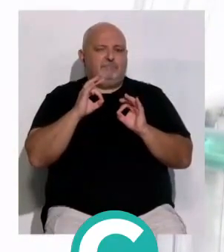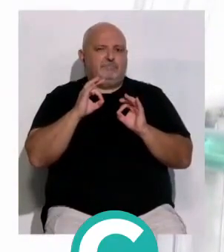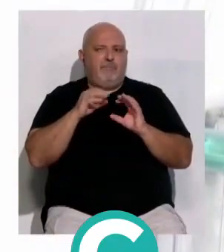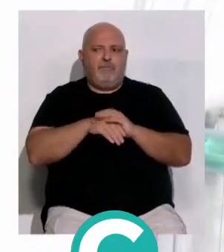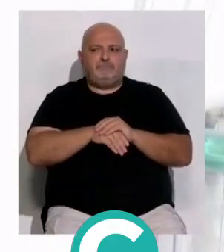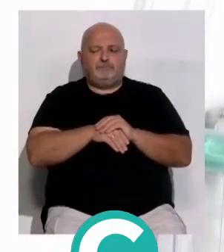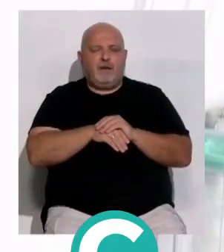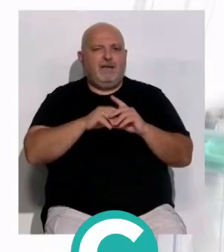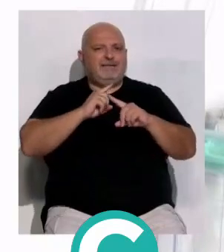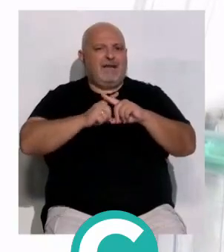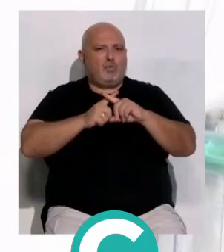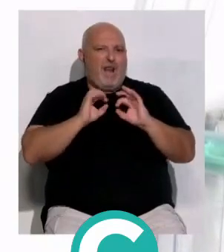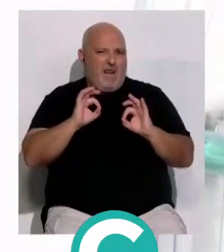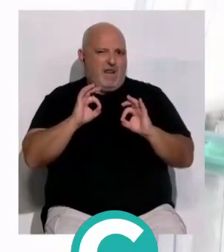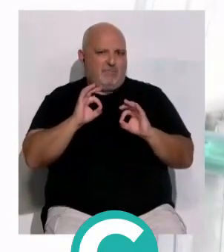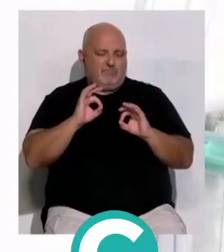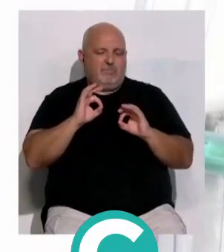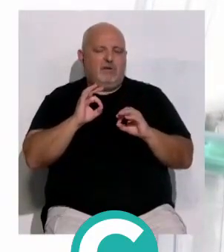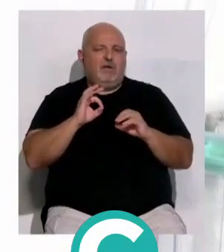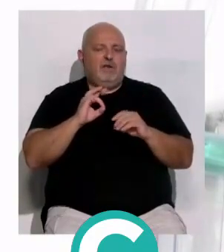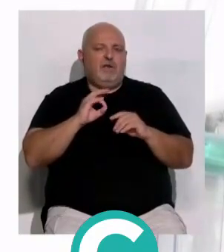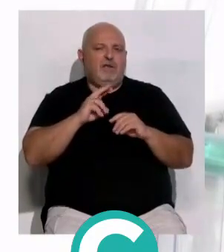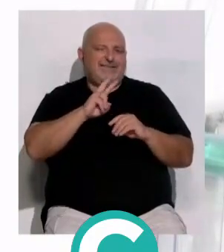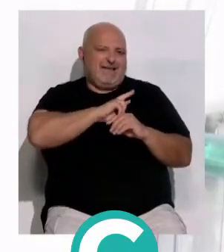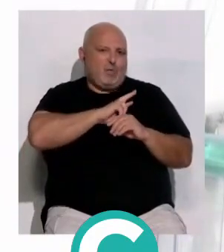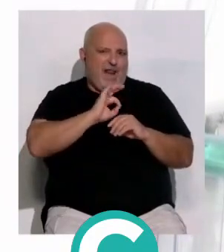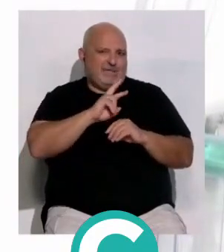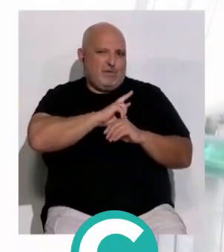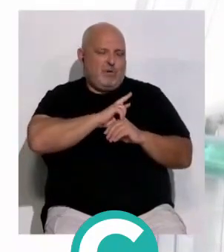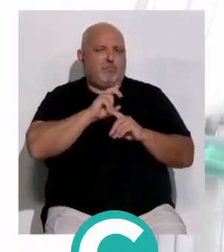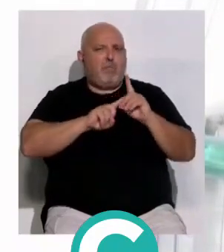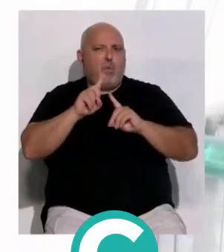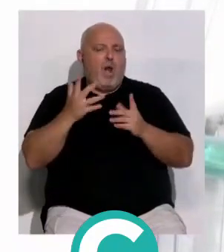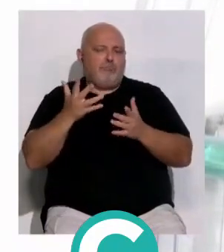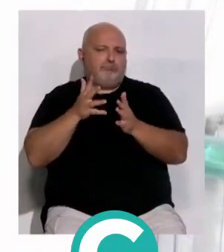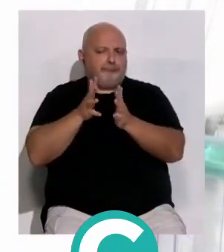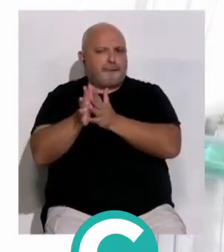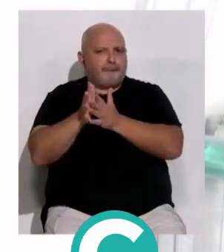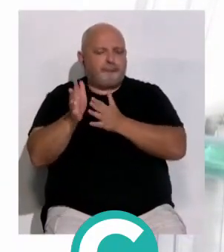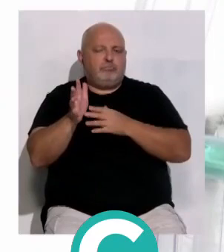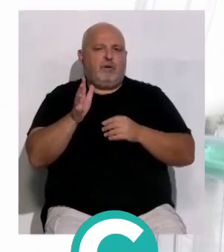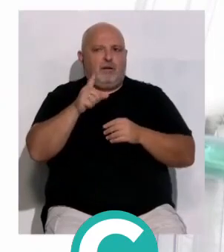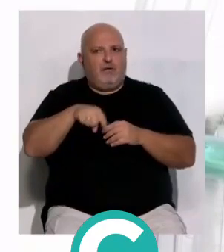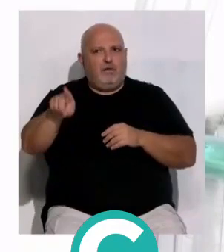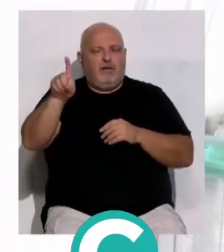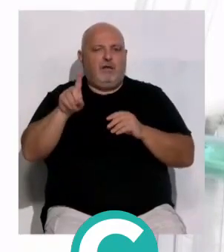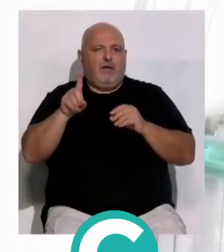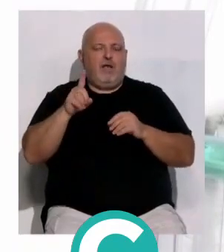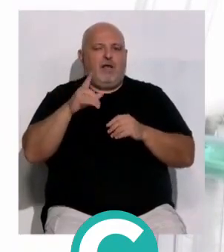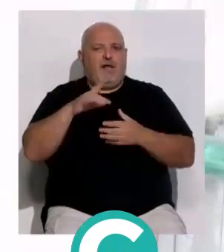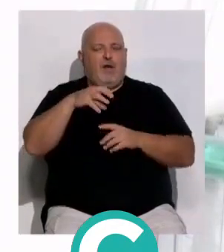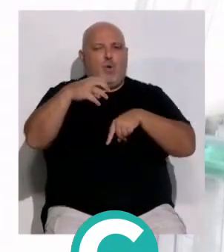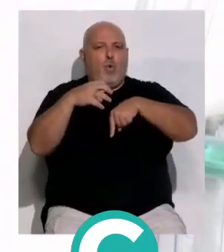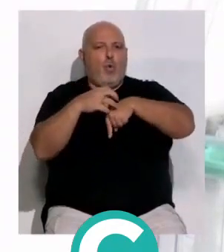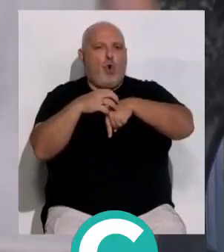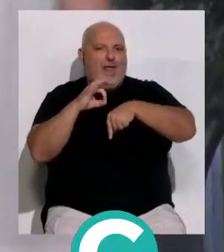a nivel sexual, en el sentido de que haya algún problema. Entonces podemos derivarlo a la unidad de urología.